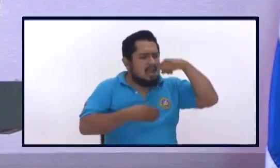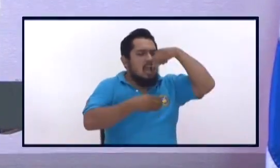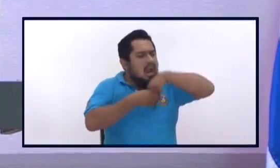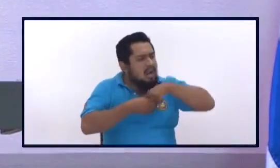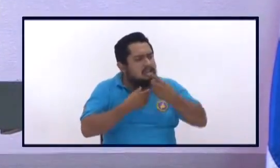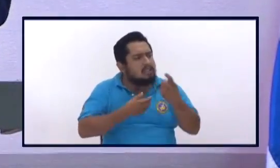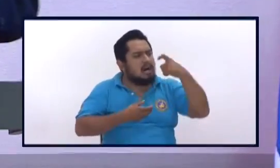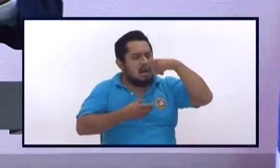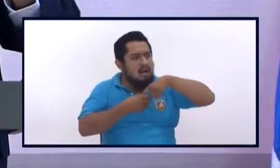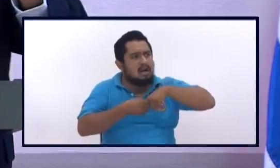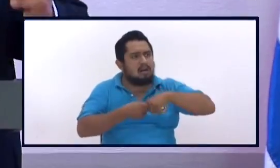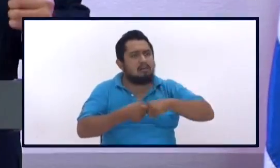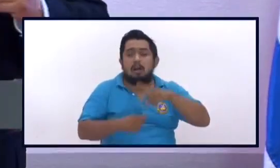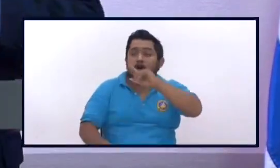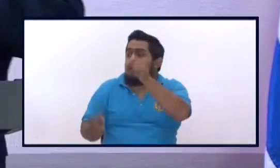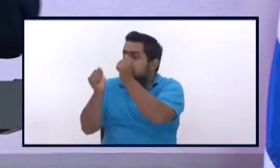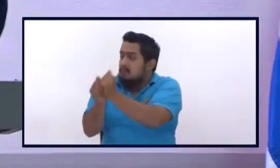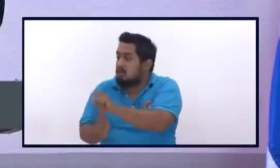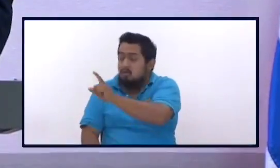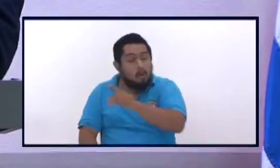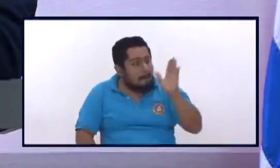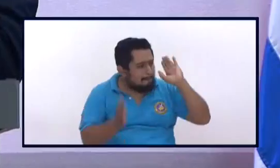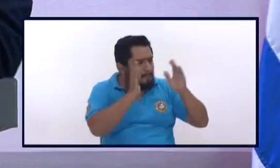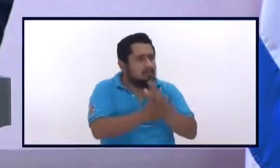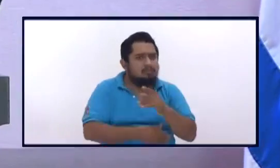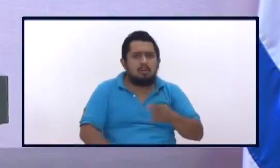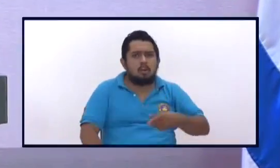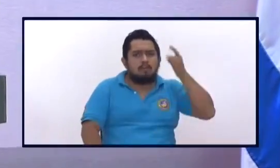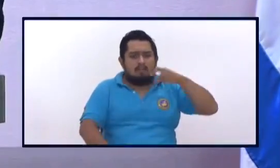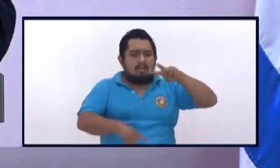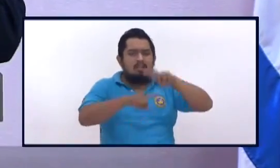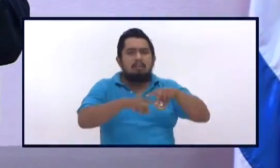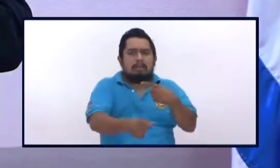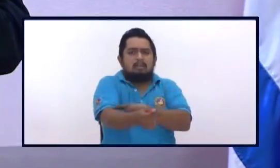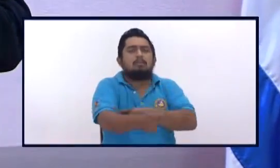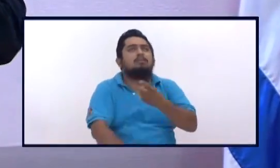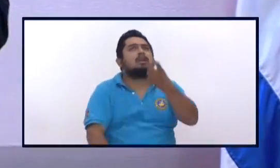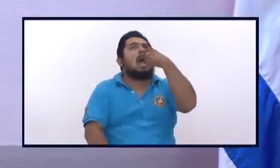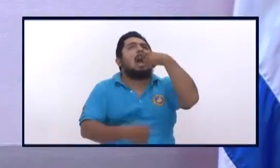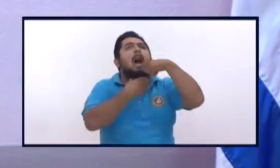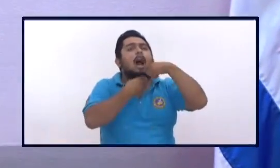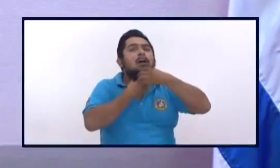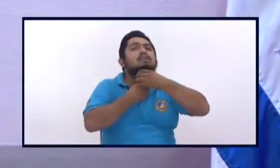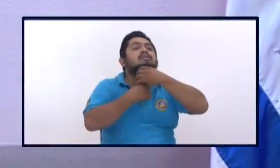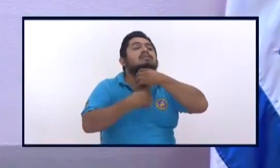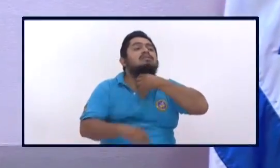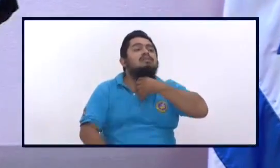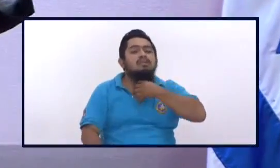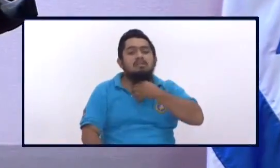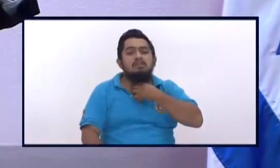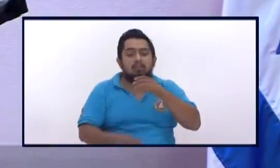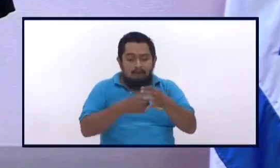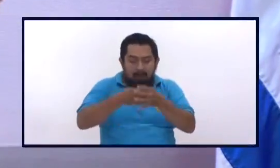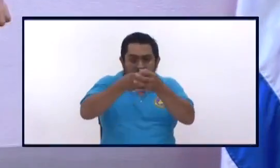a la iban a mariona no han pasado cuando leen tu van a uno que aventuras y me dice no le meten en la tráquea un